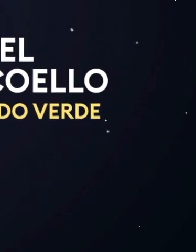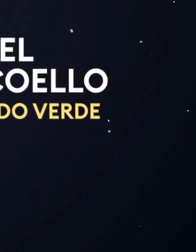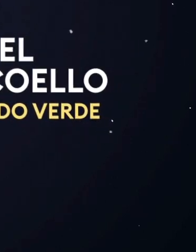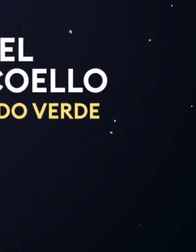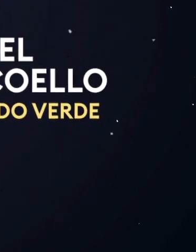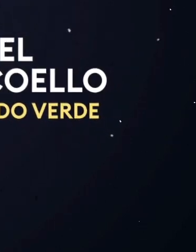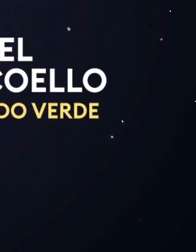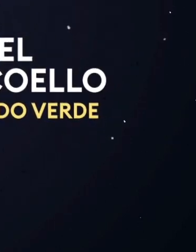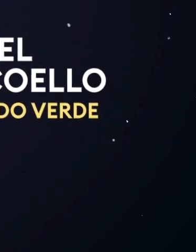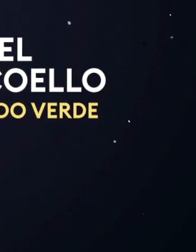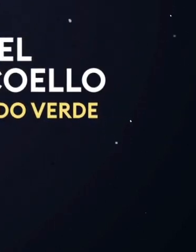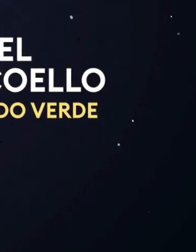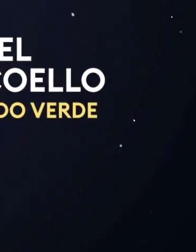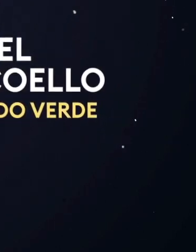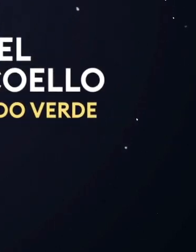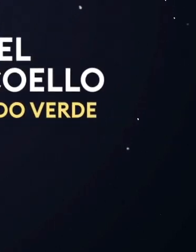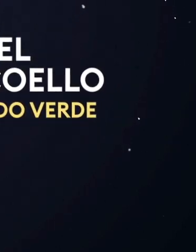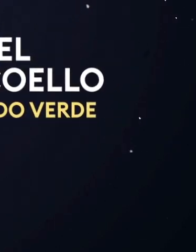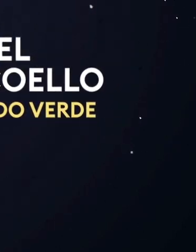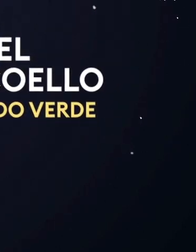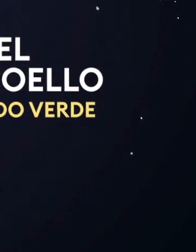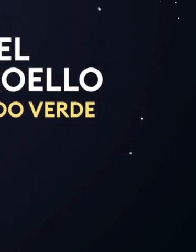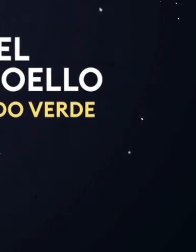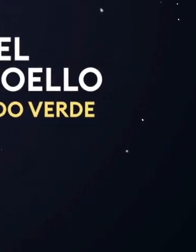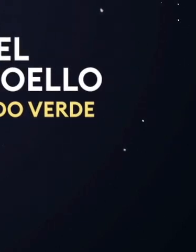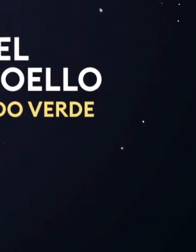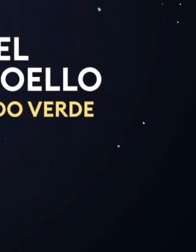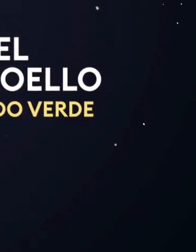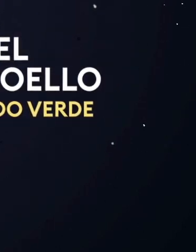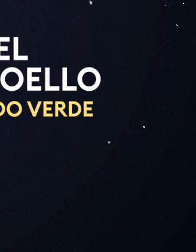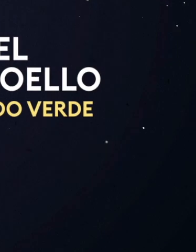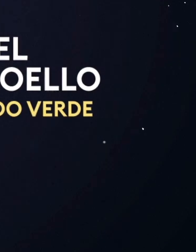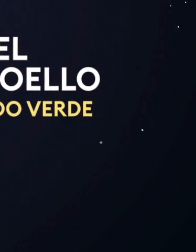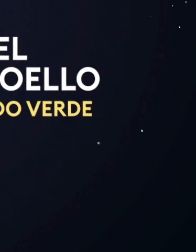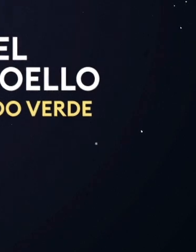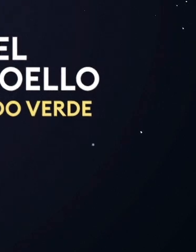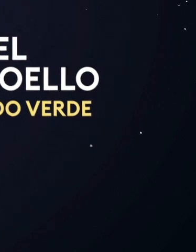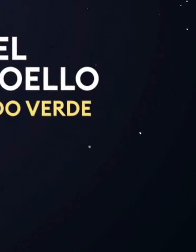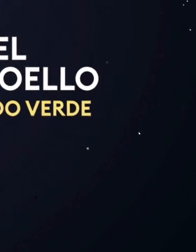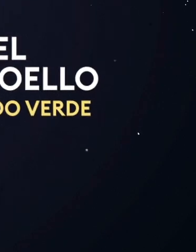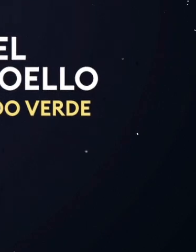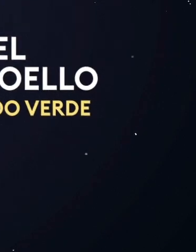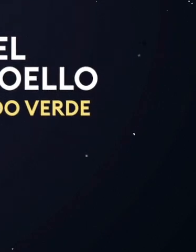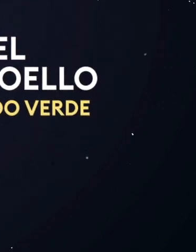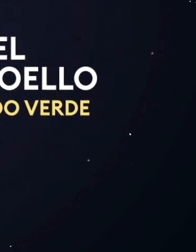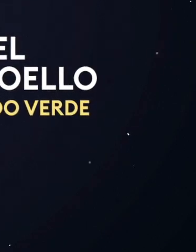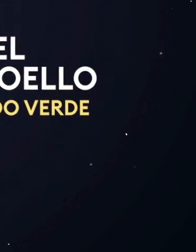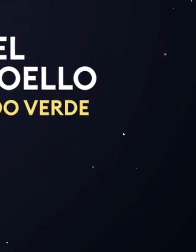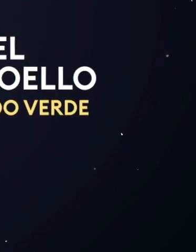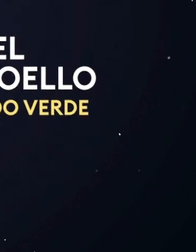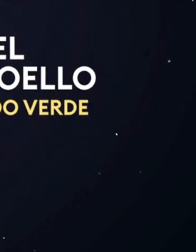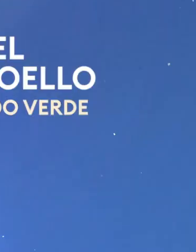el diputado Gerardo Fernández Noroña, y por el Partido Verde, el senador Manuel Velasco Coello.